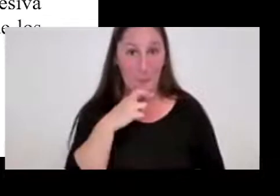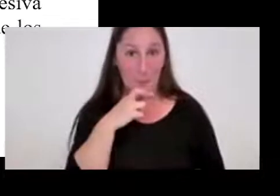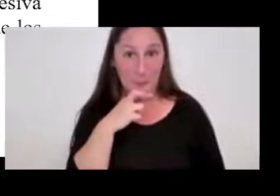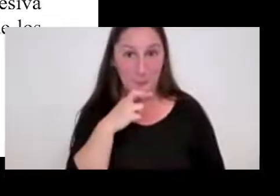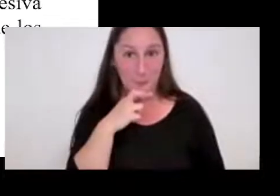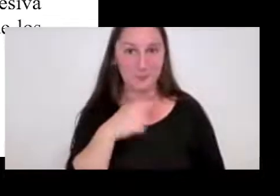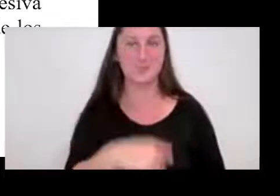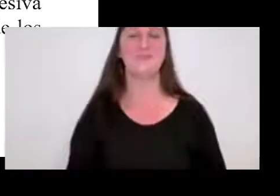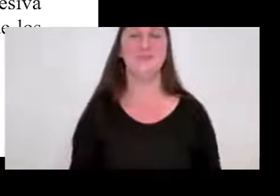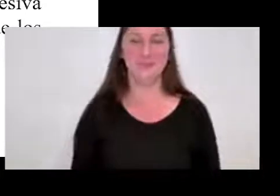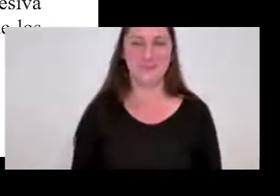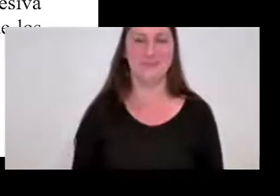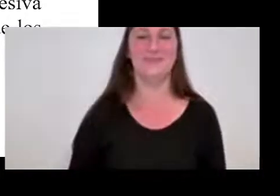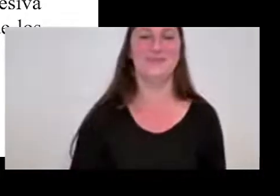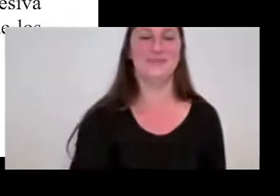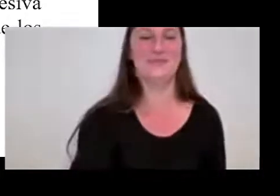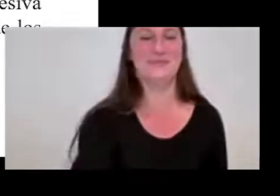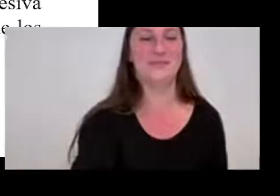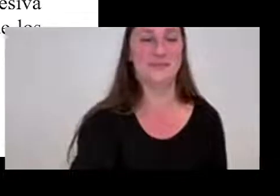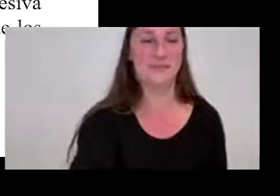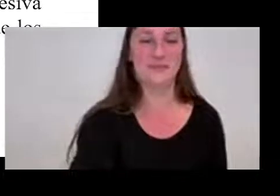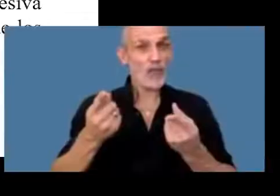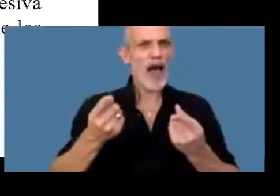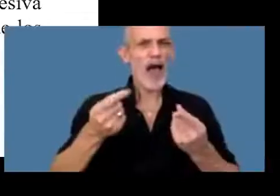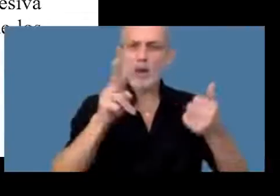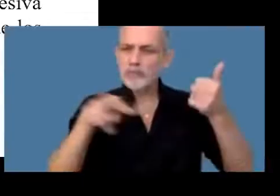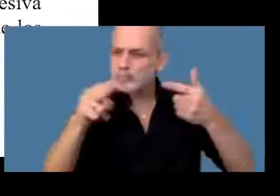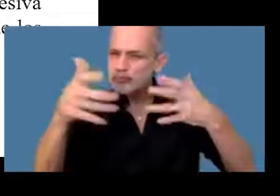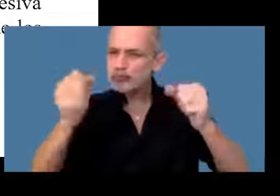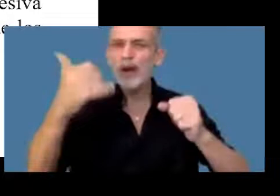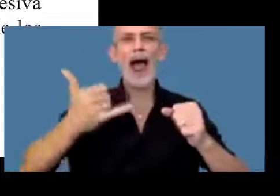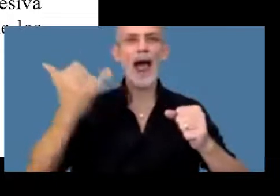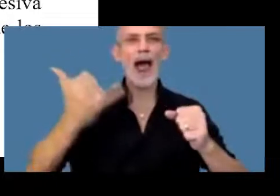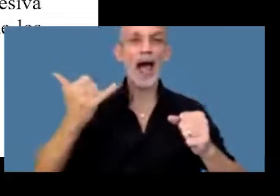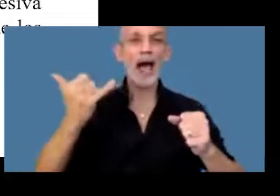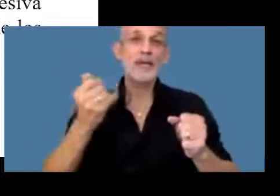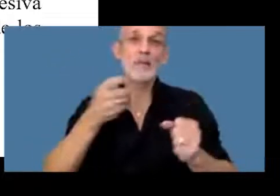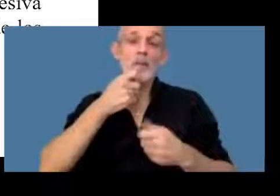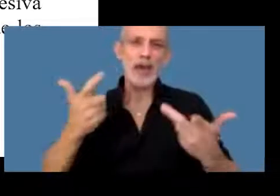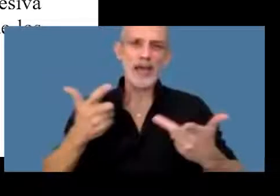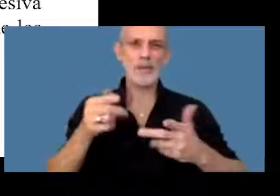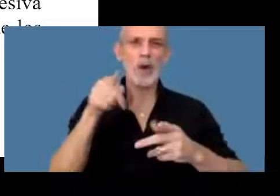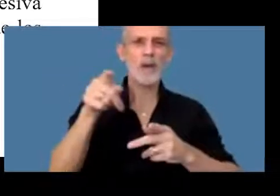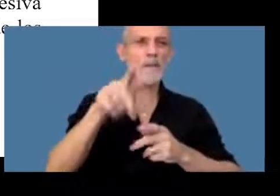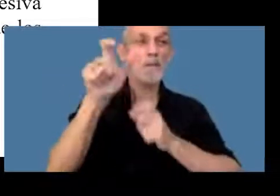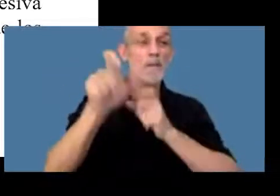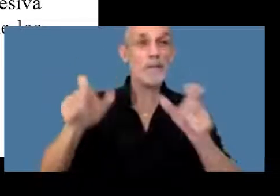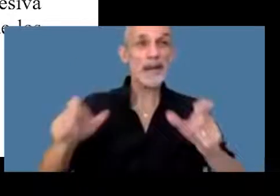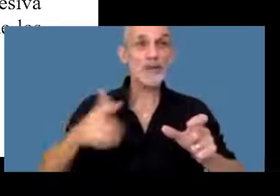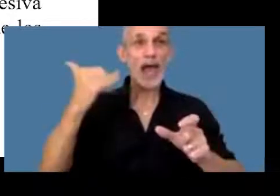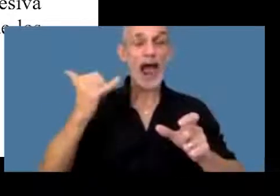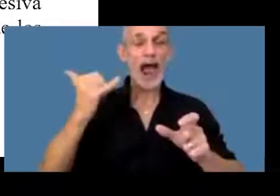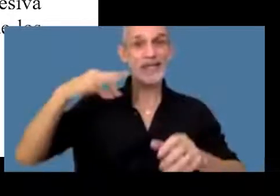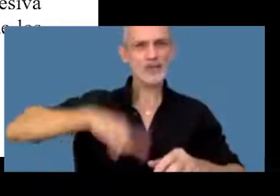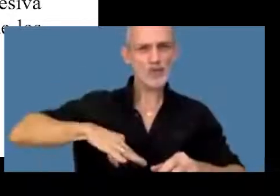dentro de los beneficios, nos encontramos con que aquellos que hoy tengan ingresos